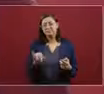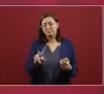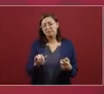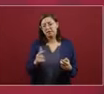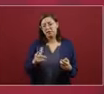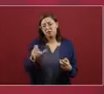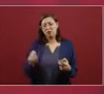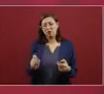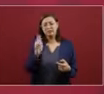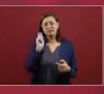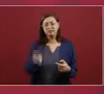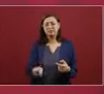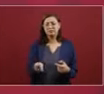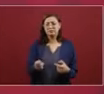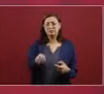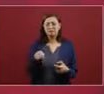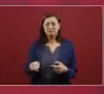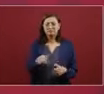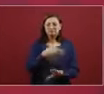que lo expulsaron del país,